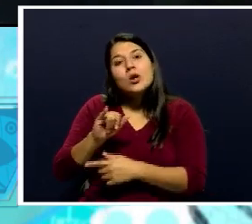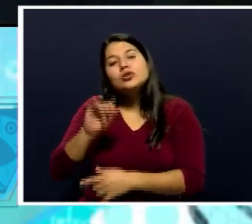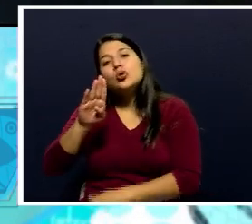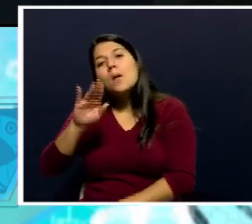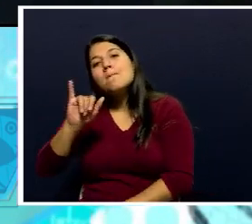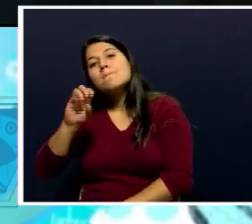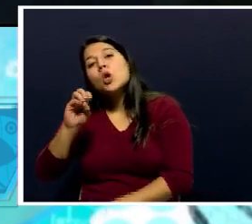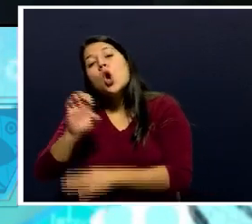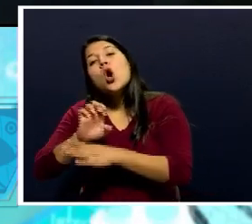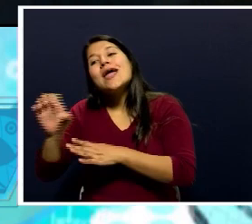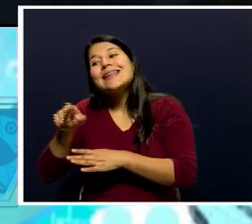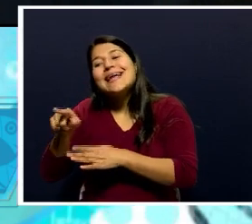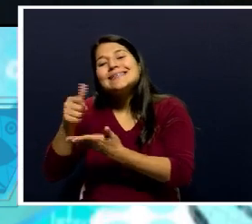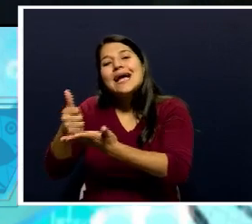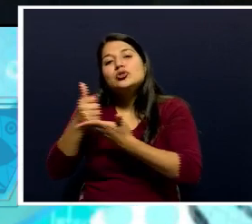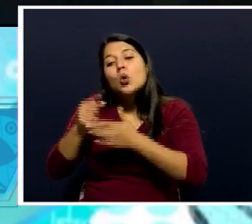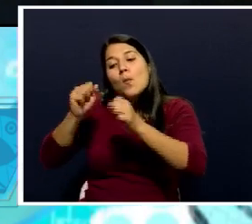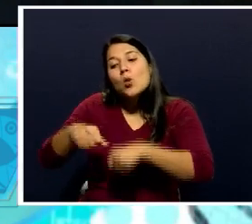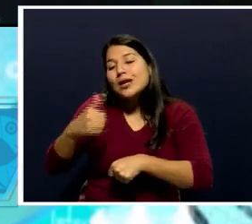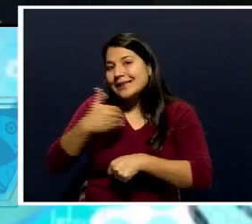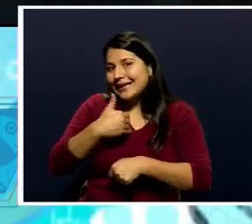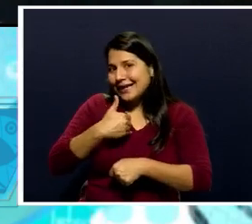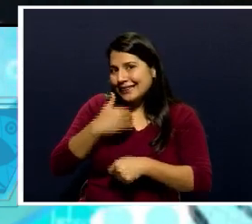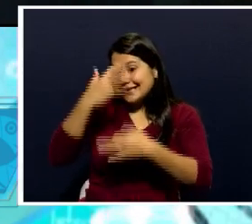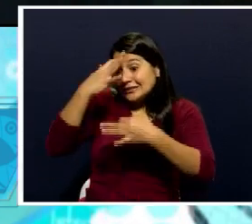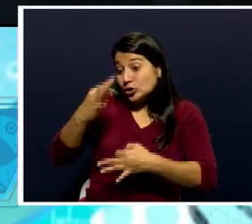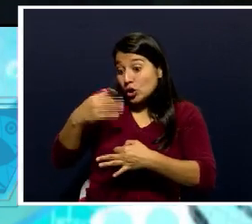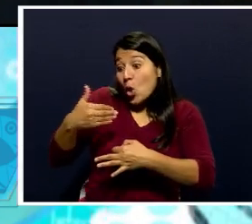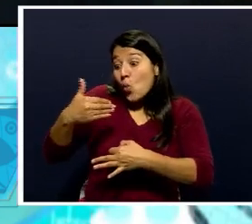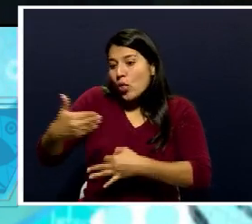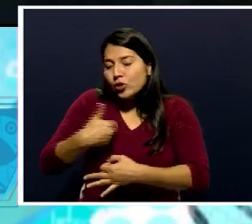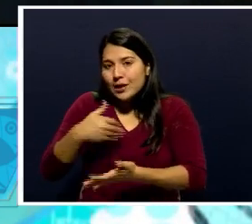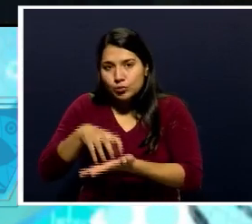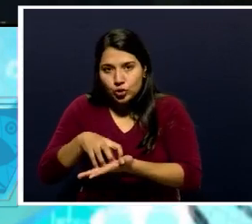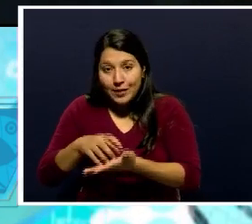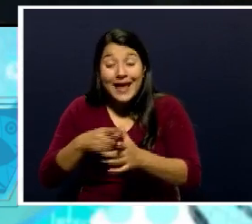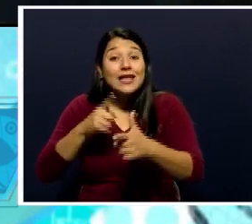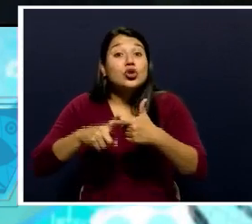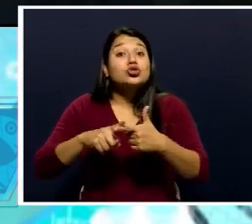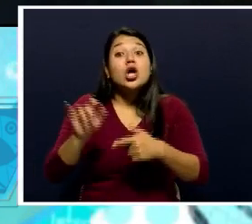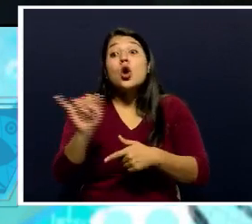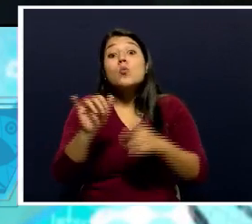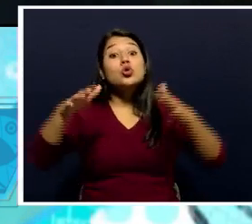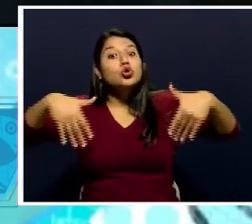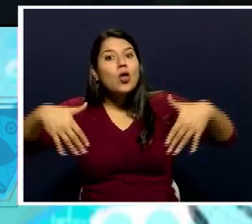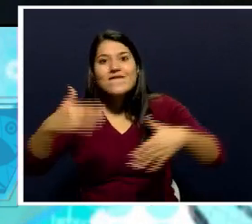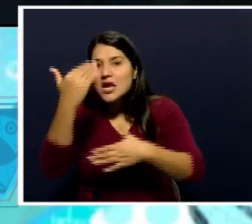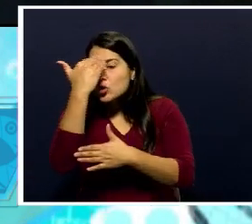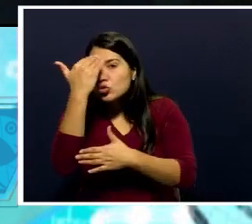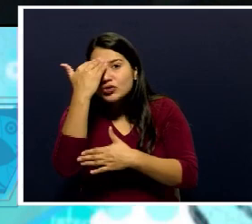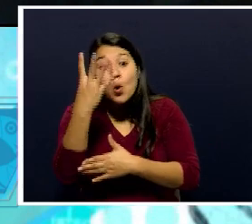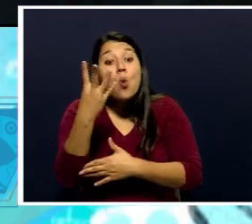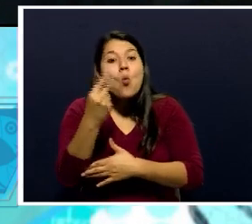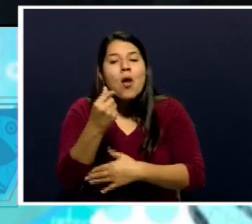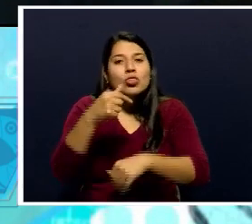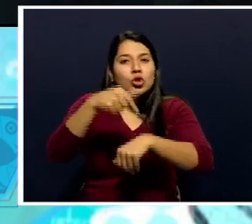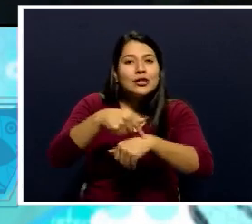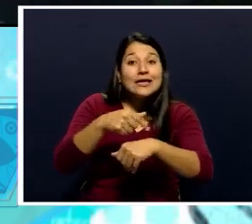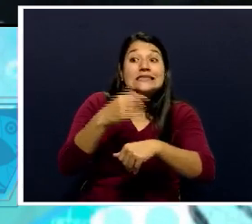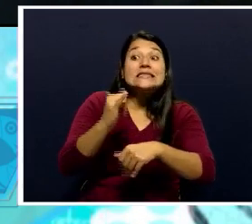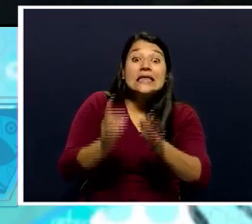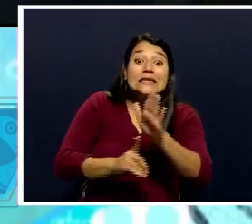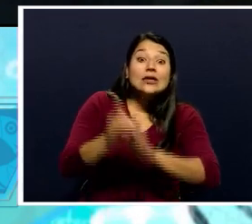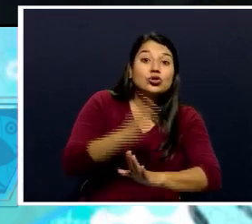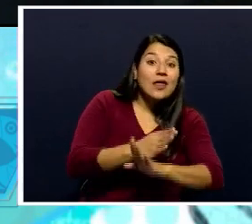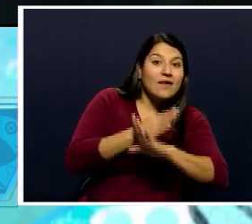ayuda a tomar decisiones en la incertidumbre. Entonces, como no se sabe, tomar decisiones asumiendo que